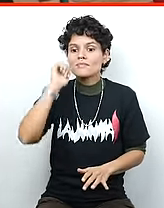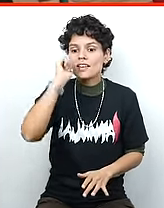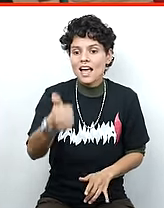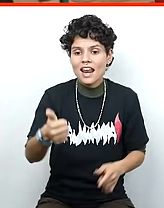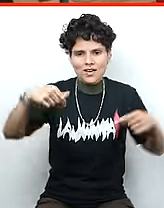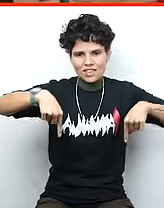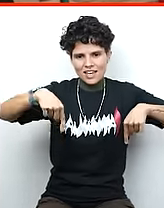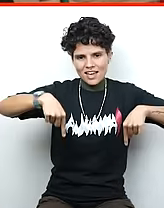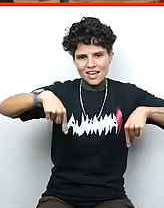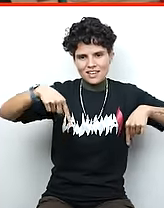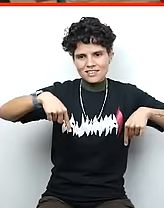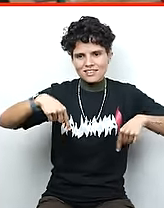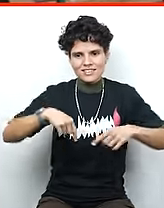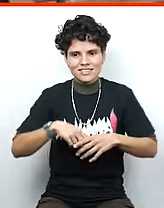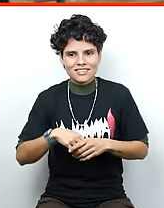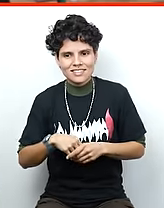día.